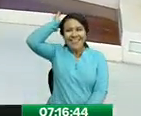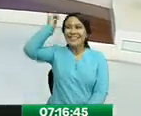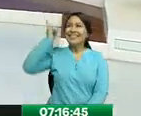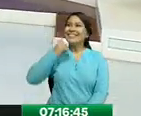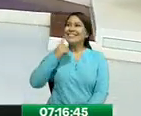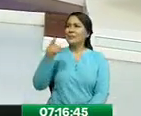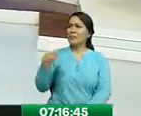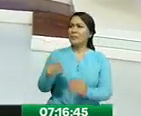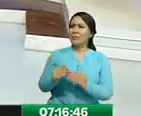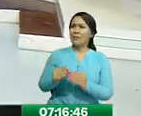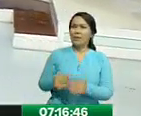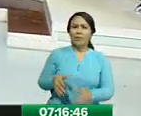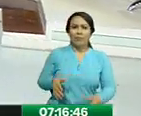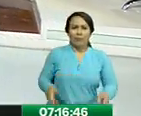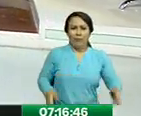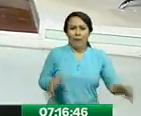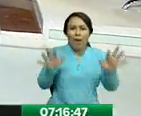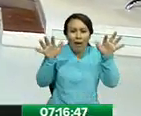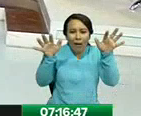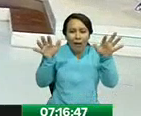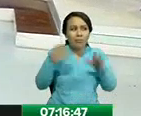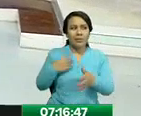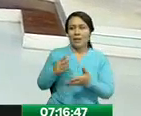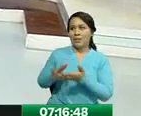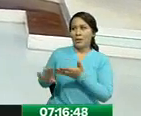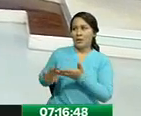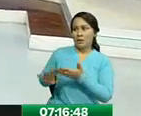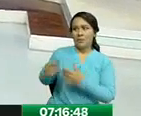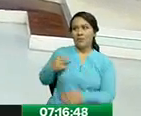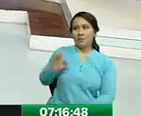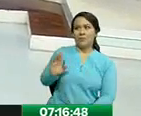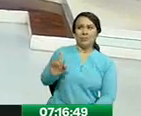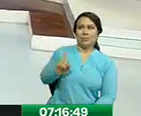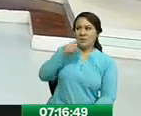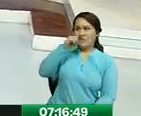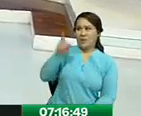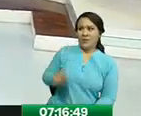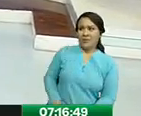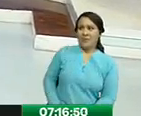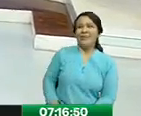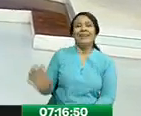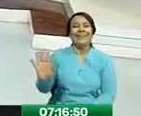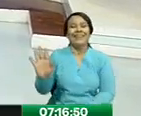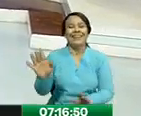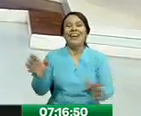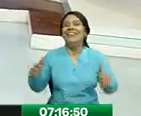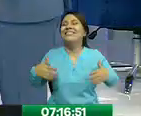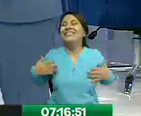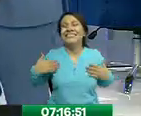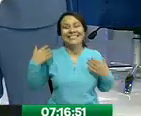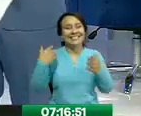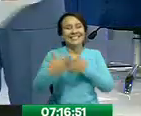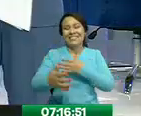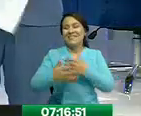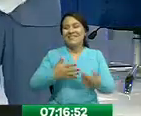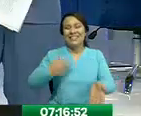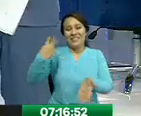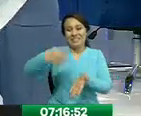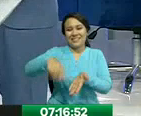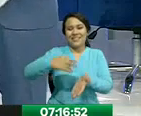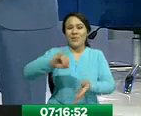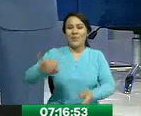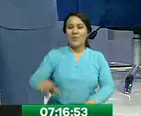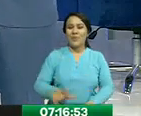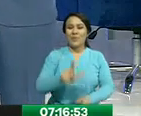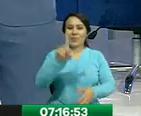Parece Chucky, dice el productor. Con todo respeto y toda consideración. No, yo no soy la que... Muy bien, pero hay que festejar las fiestas de Guayaquil. ¡Eso! No, ¡eso! ¡Viva